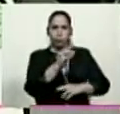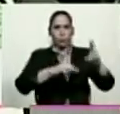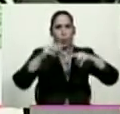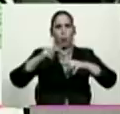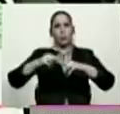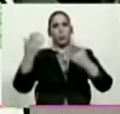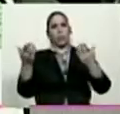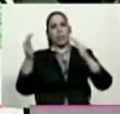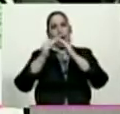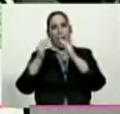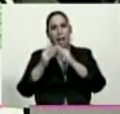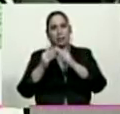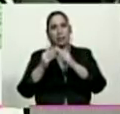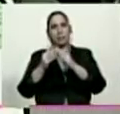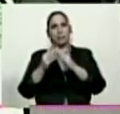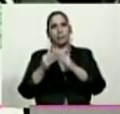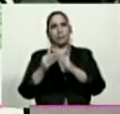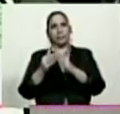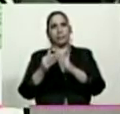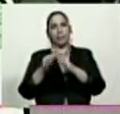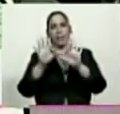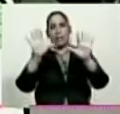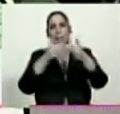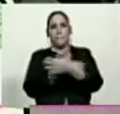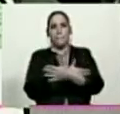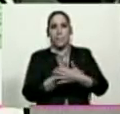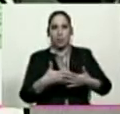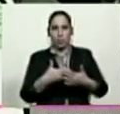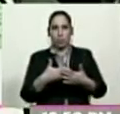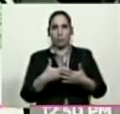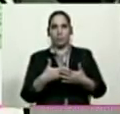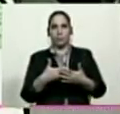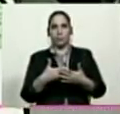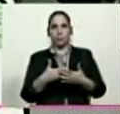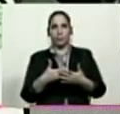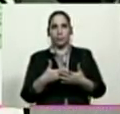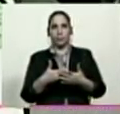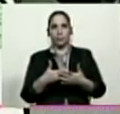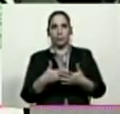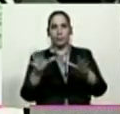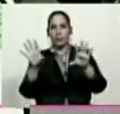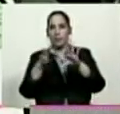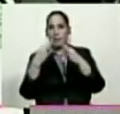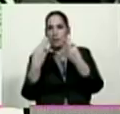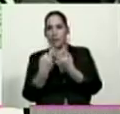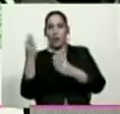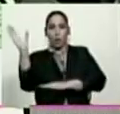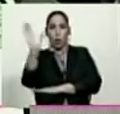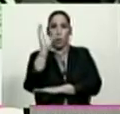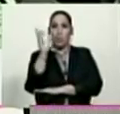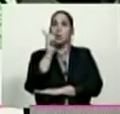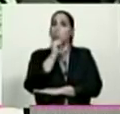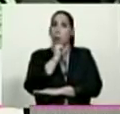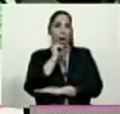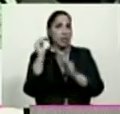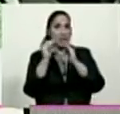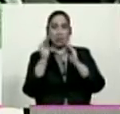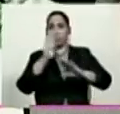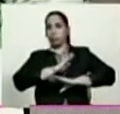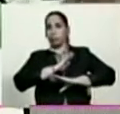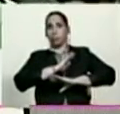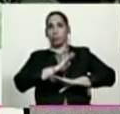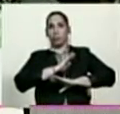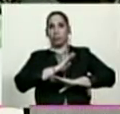vivienda a las 10 millones de familias en Colombia que no tienen vivienda propia,